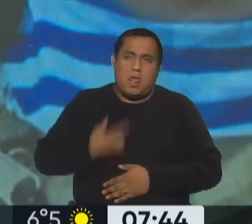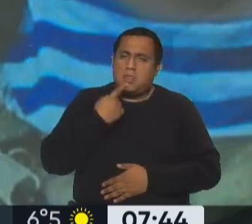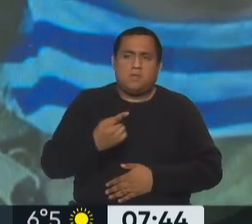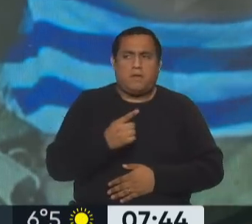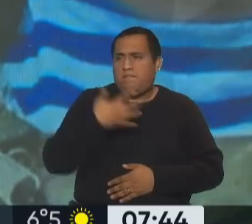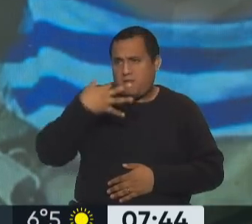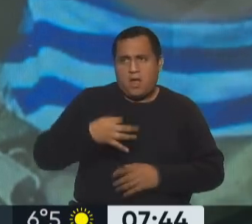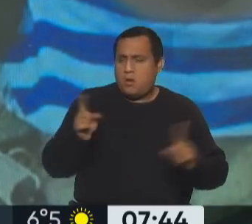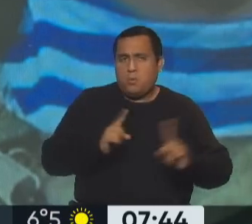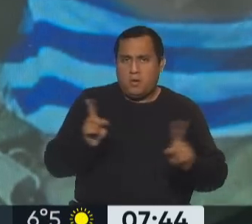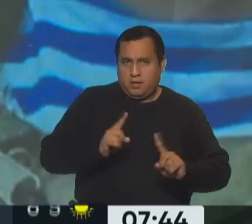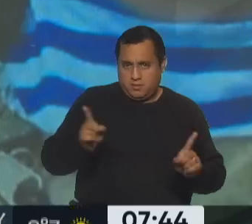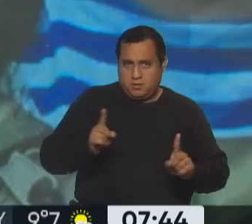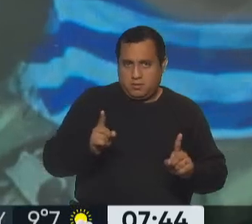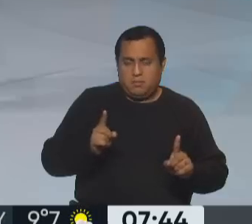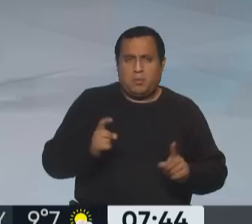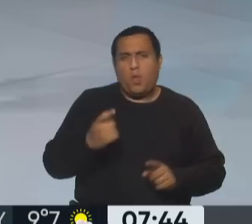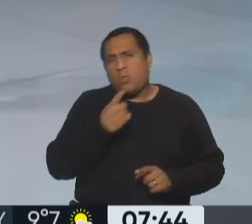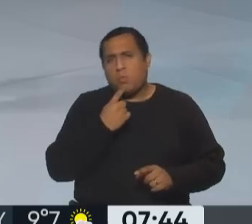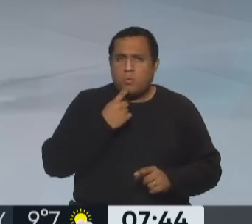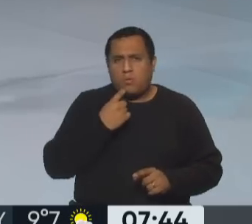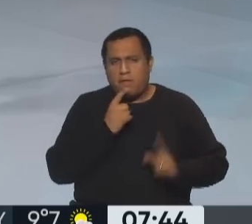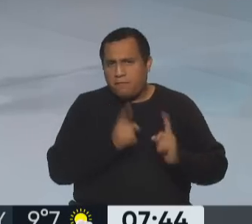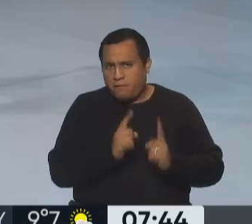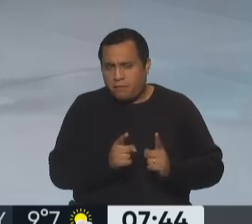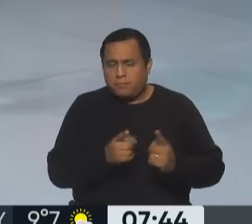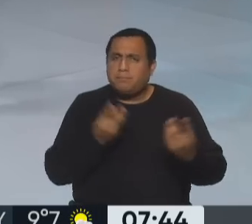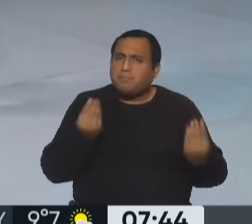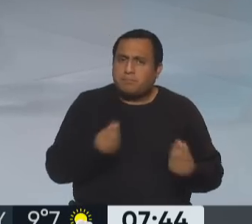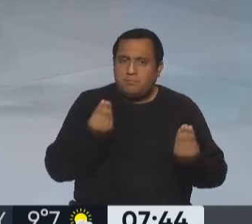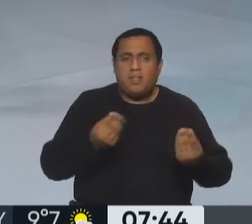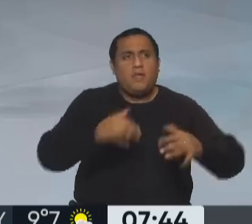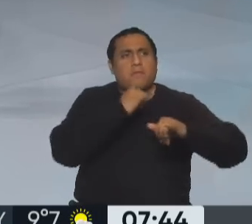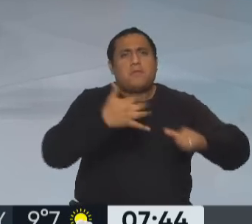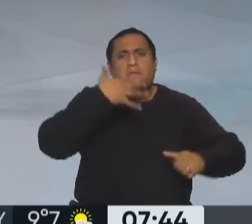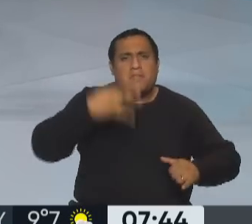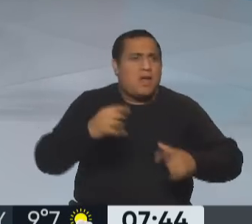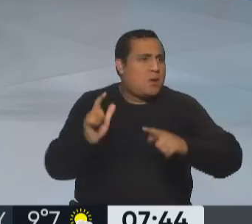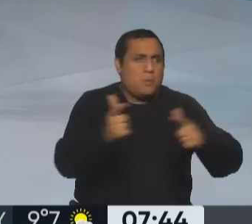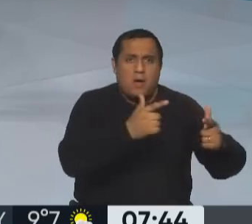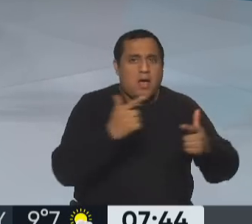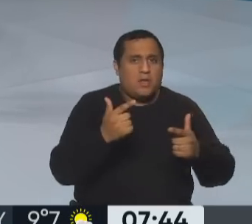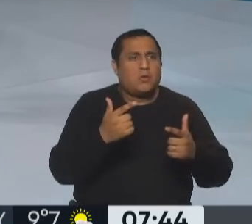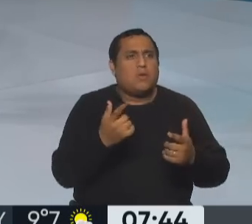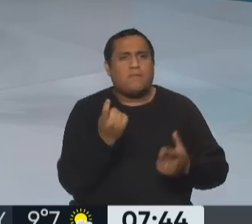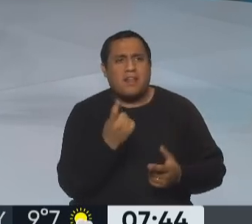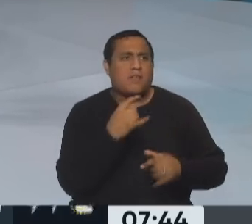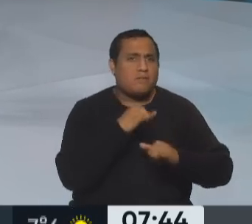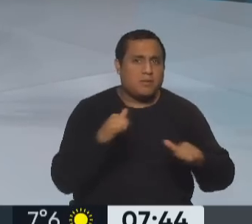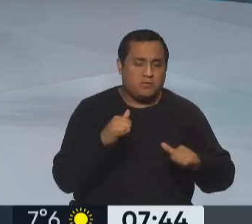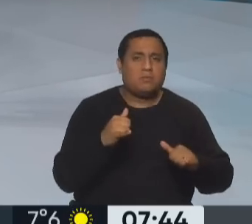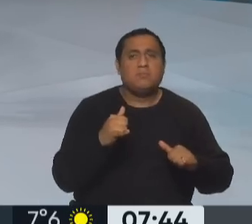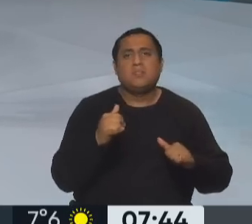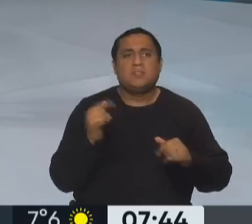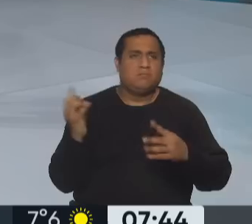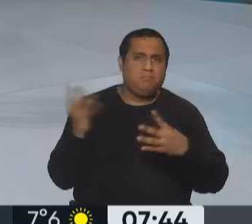verdad es que, bueno, queda la duda, ¿no? También, como decía anteriormente, hay tanta desinformación, y esto forma parte, por supuesto, de la guerra psicológica entre